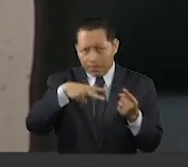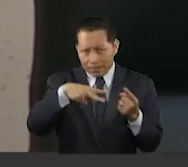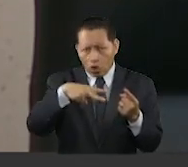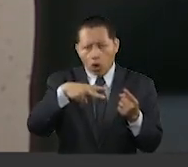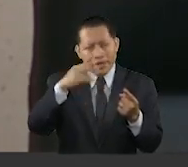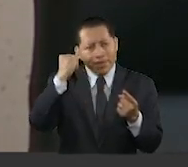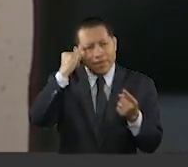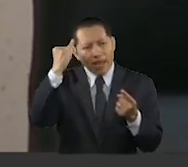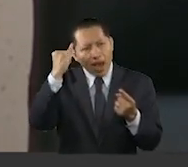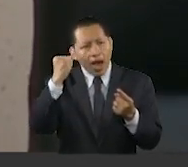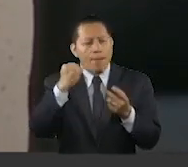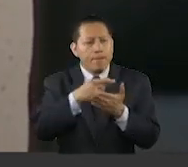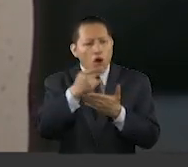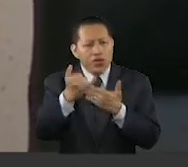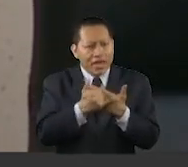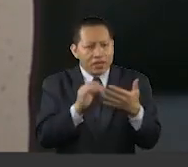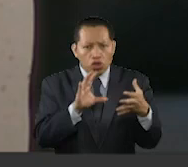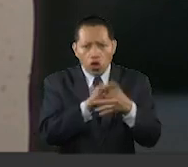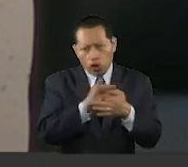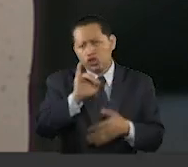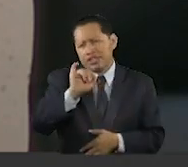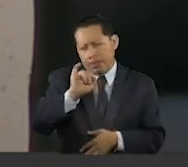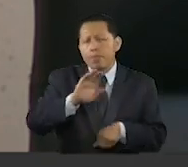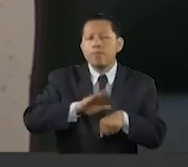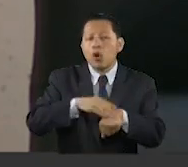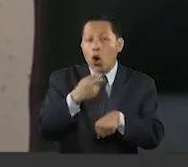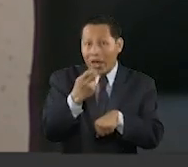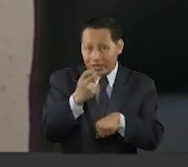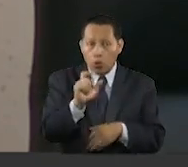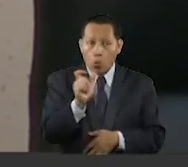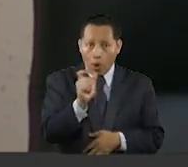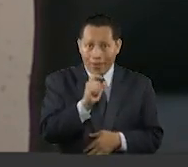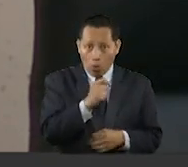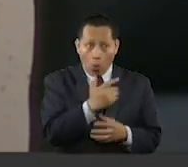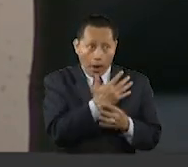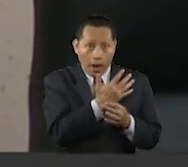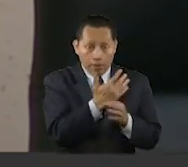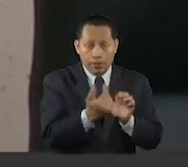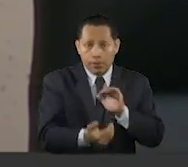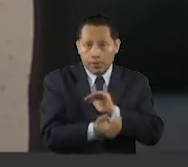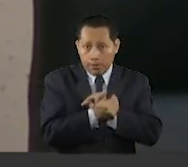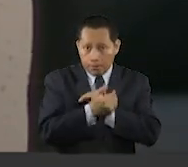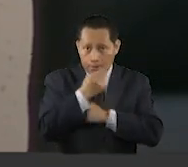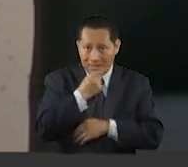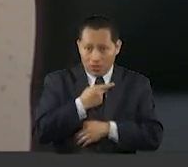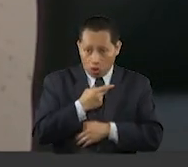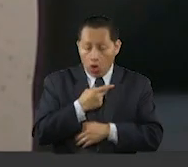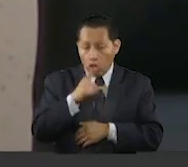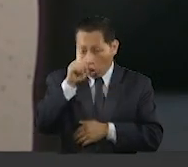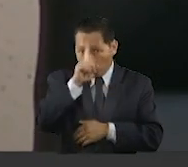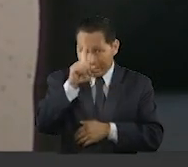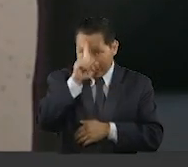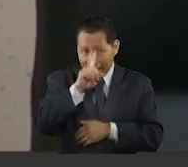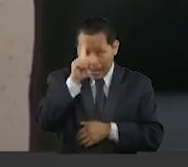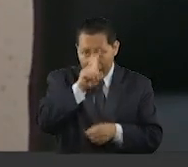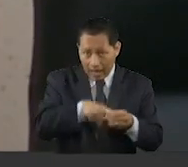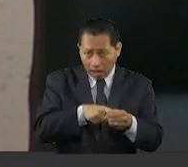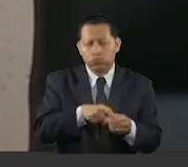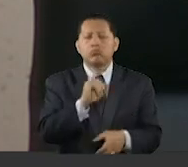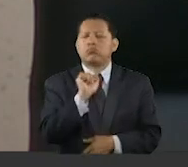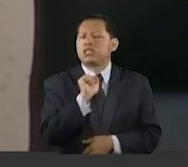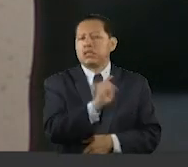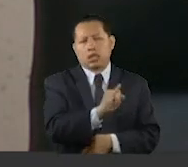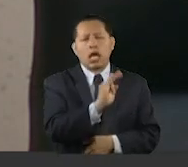proyecto y por eso acepté cuando me ofreció ser consejera y por qué Y por qué soy AF